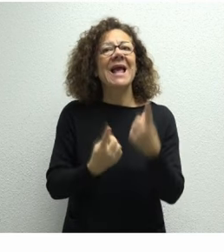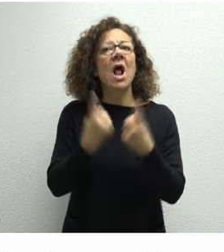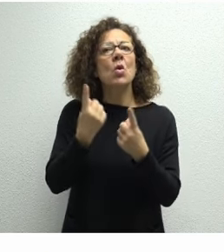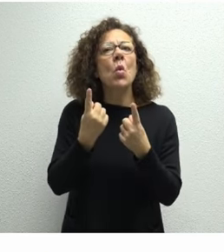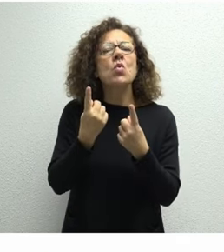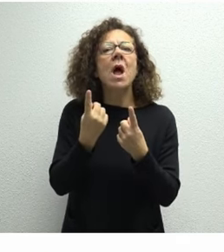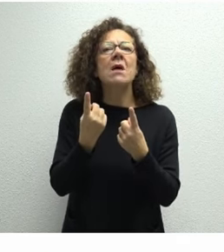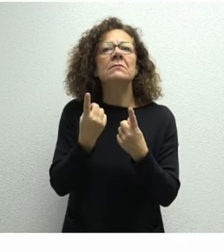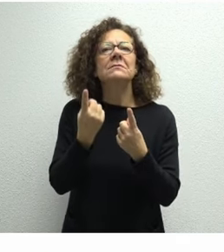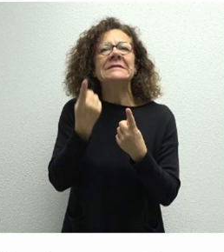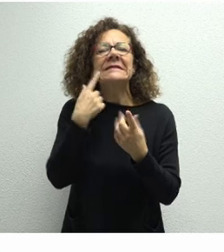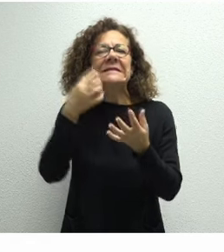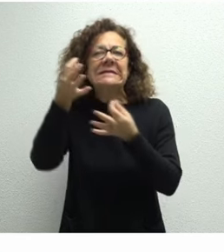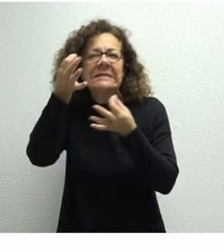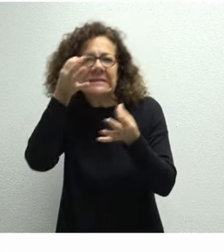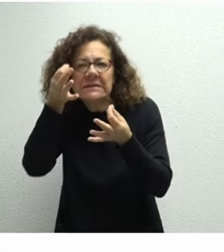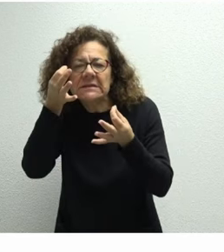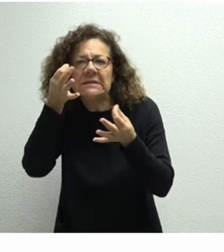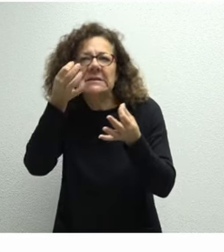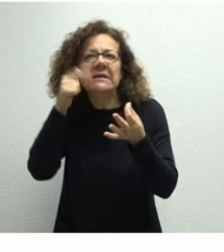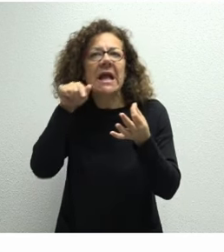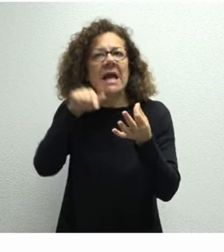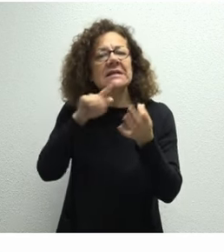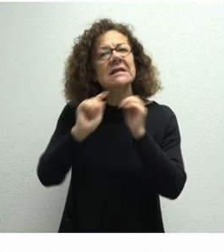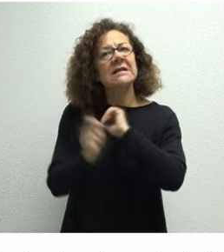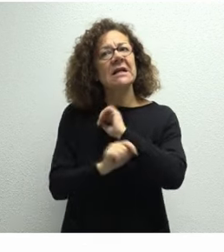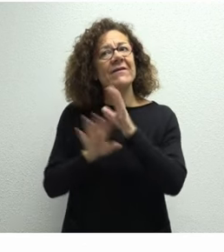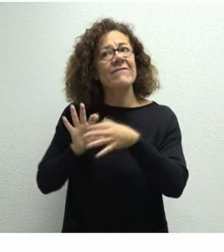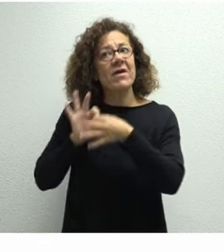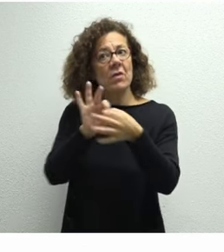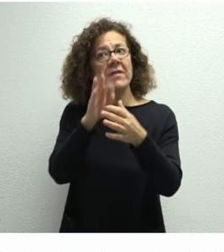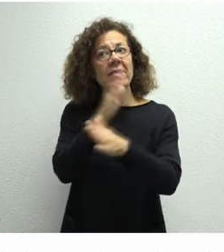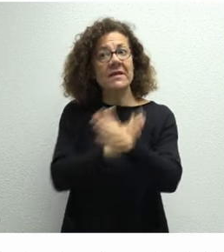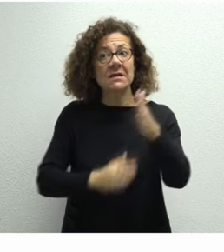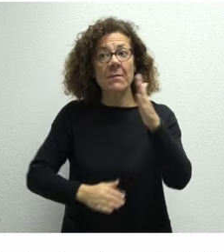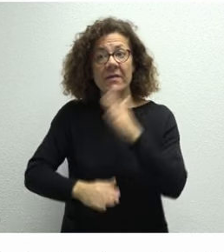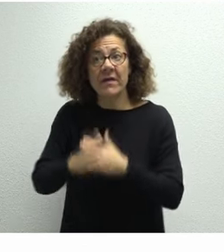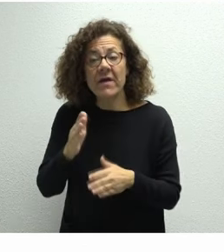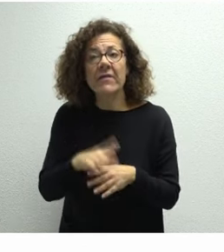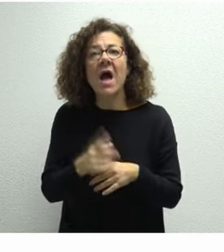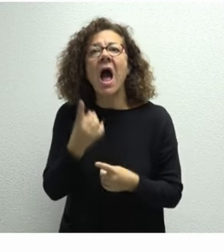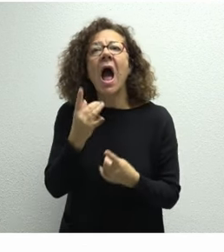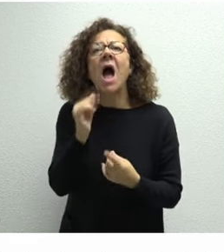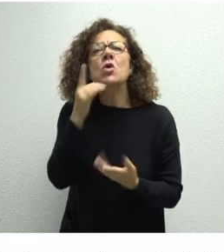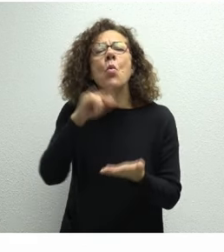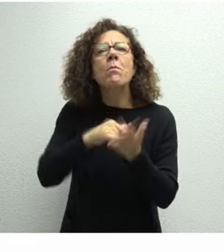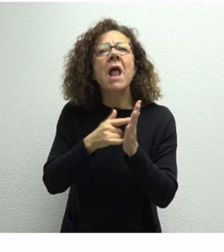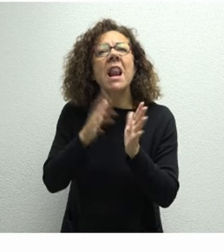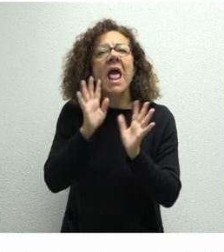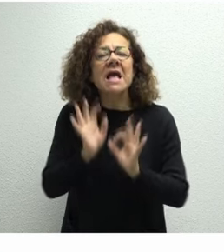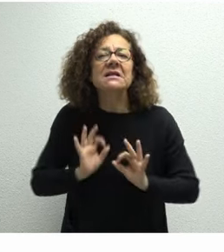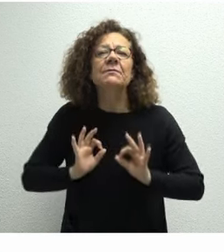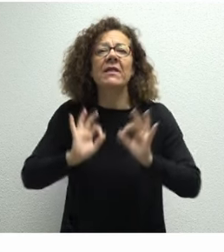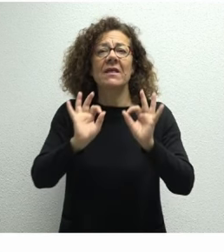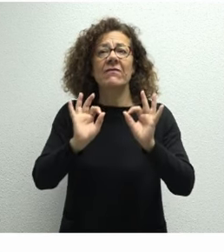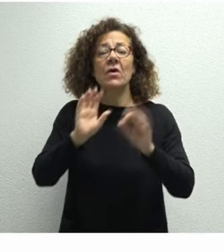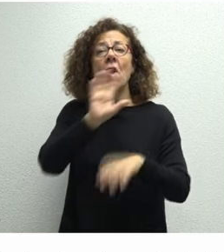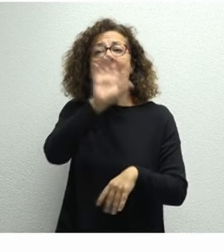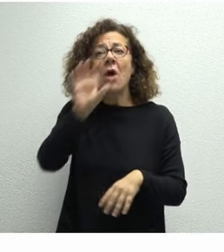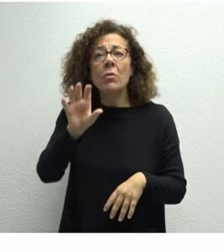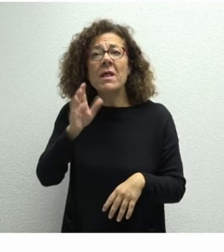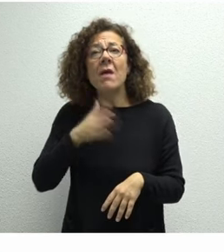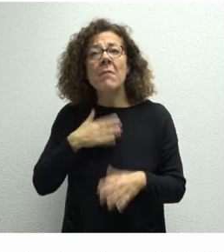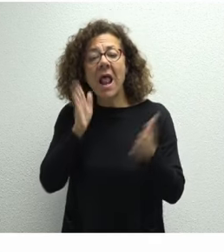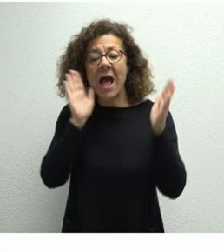indicación concreta sobre estrategias vinculadas a la discapacidad Hay algún plan específico en la comunidad para